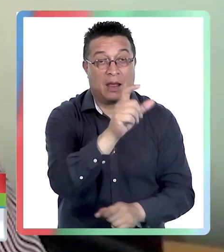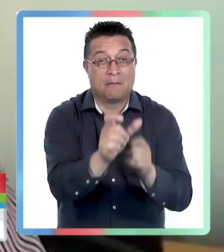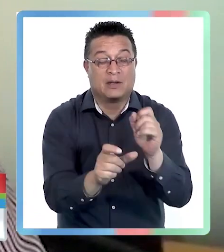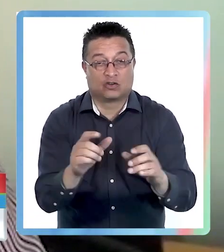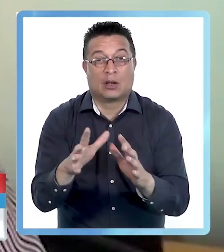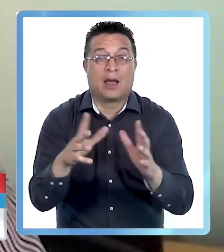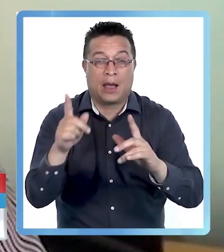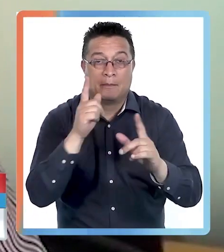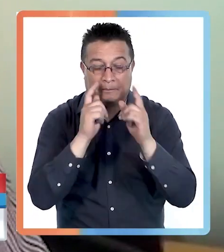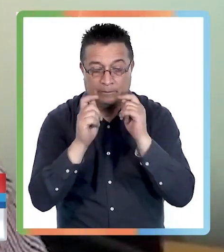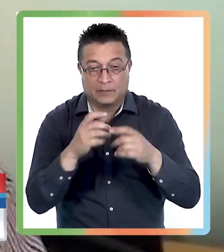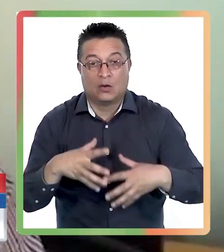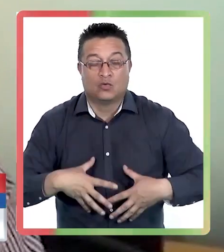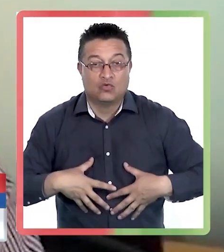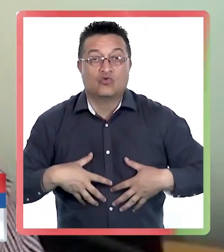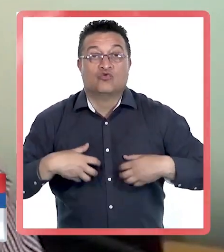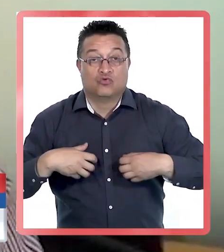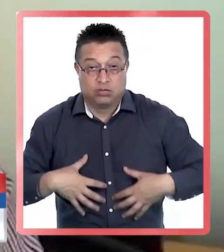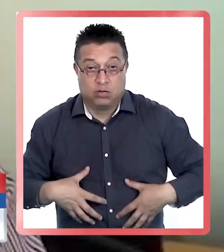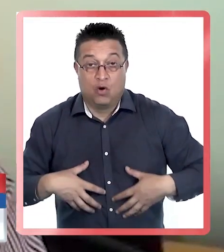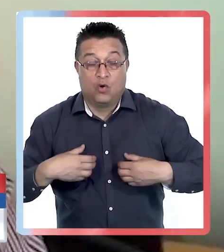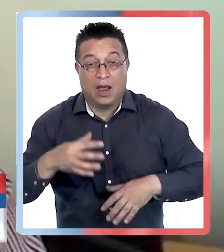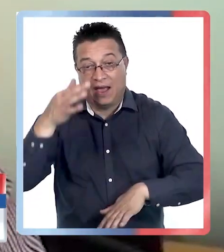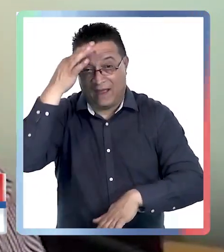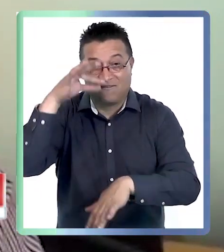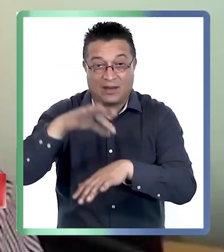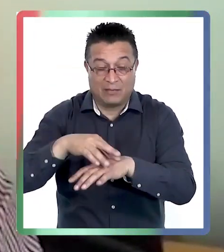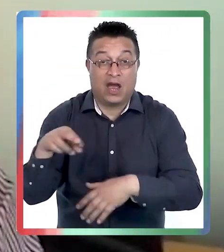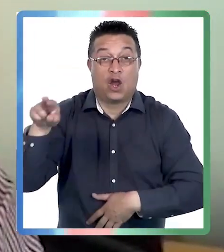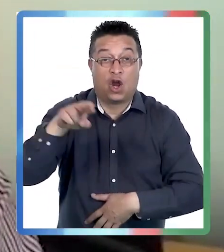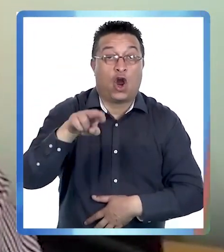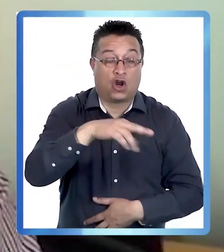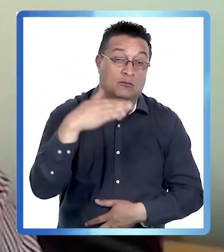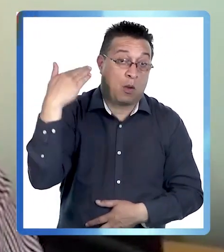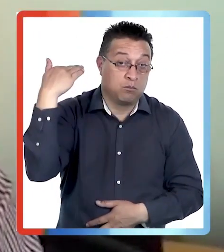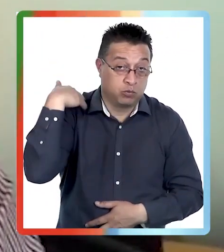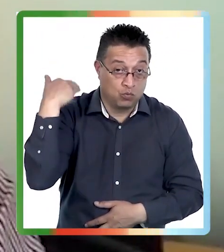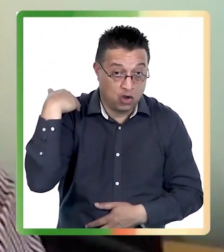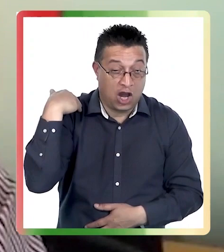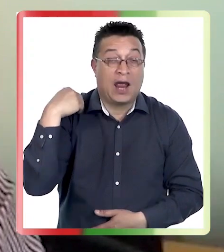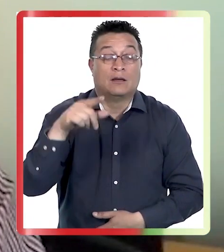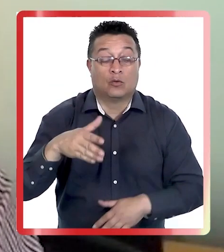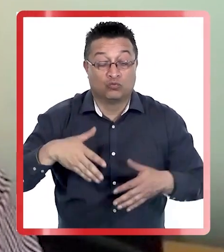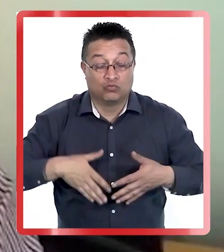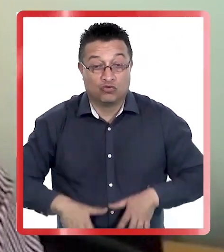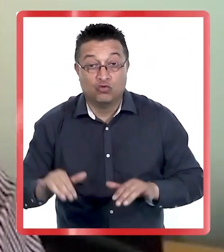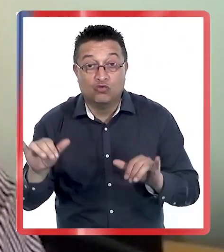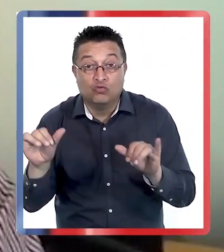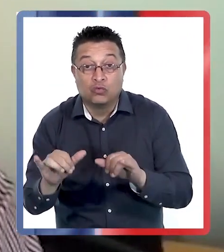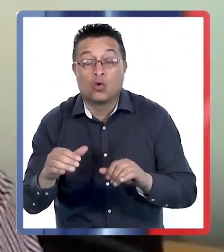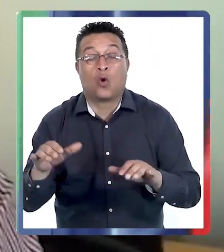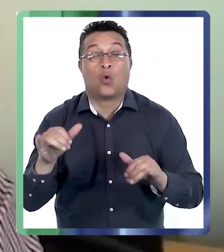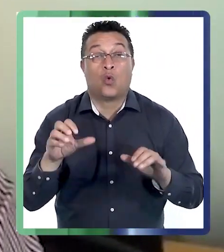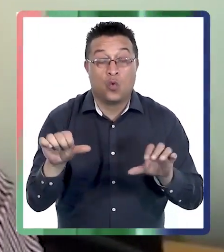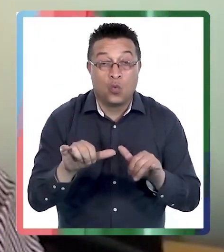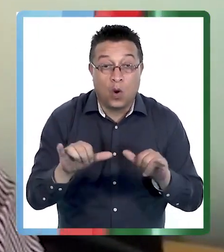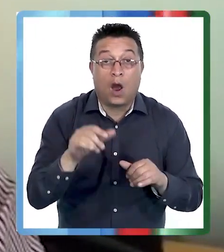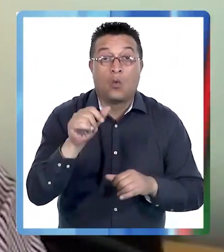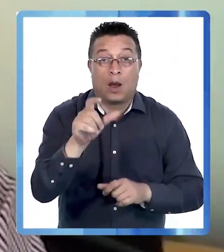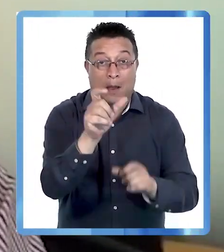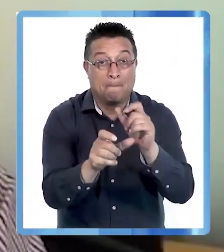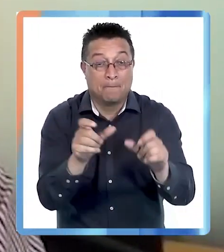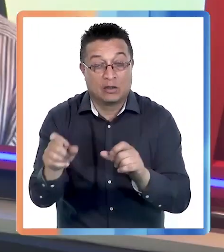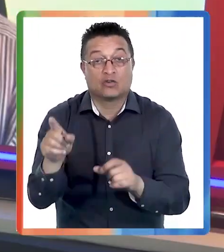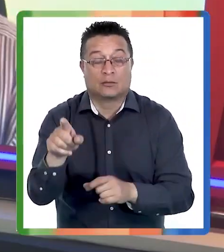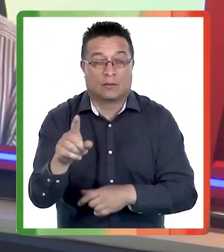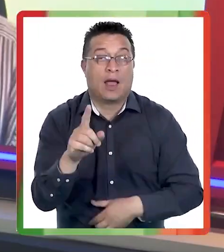personas que tienen un alto riesgo respiratorio, que tienen enfermedades crónicas pulmonares, para los recién nacidos y lactantes, para los sujetos